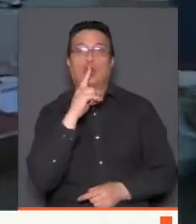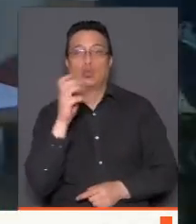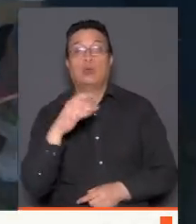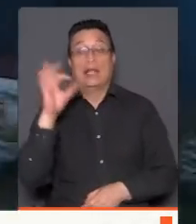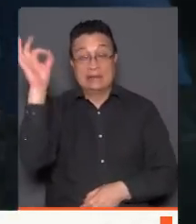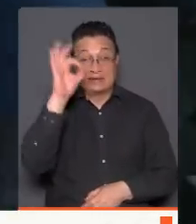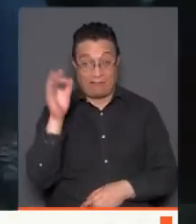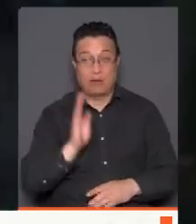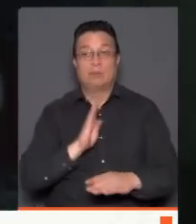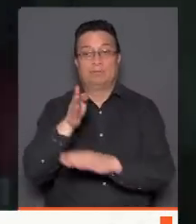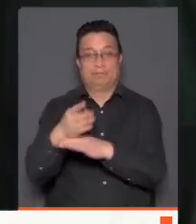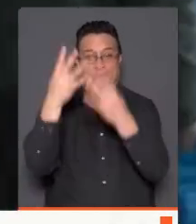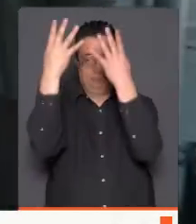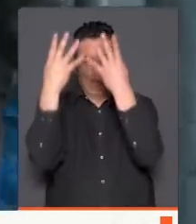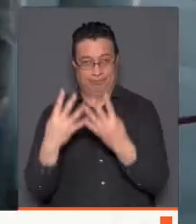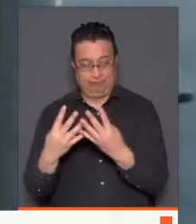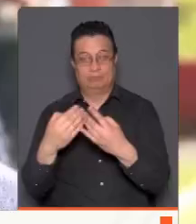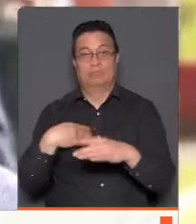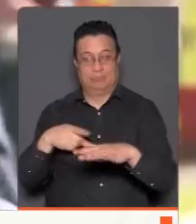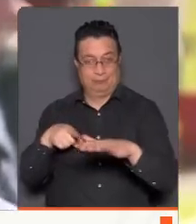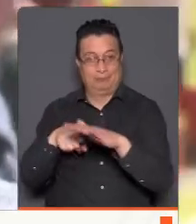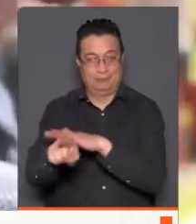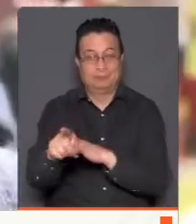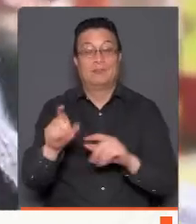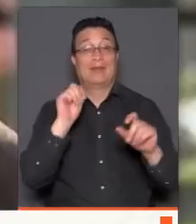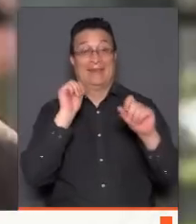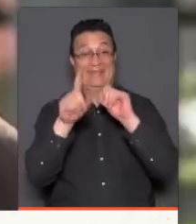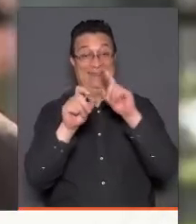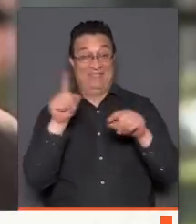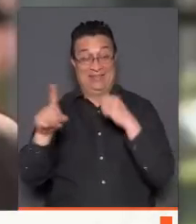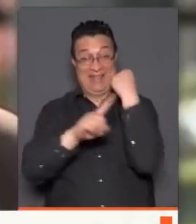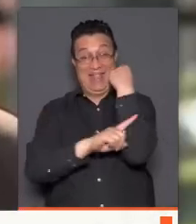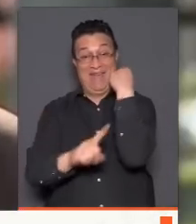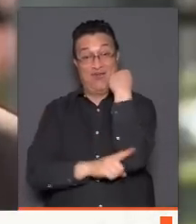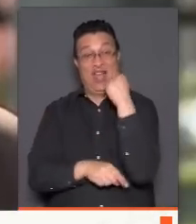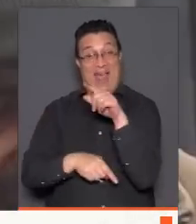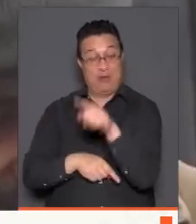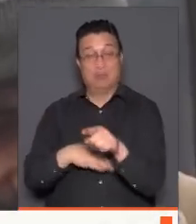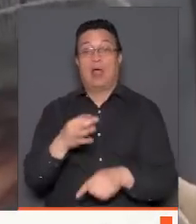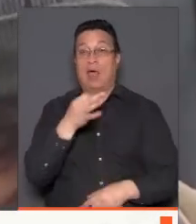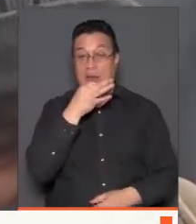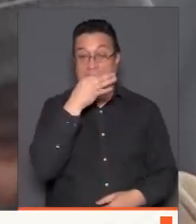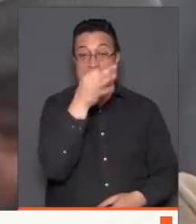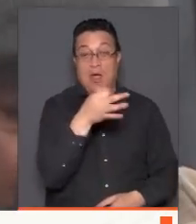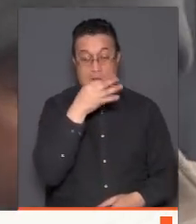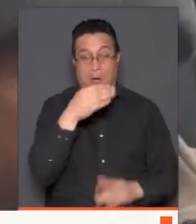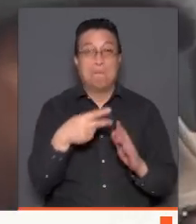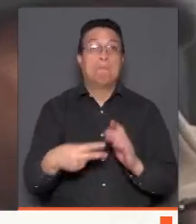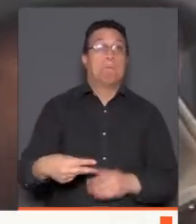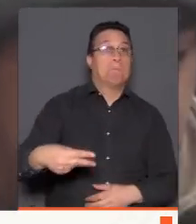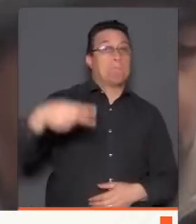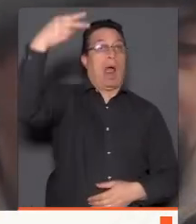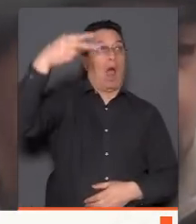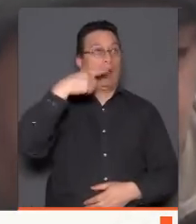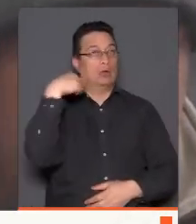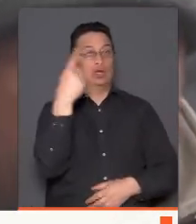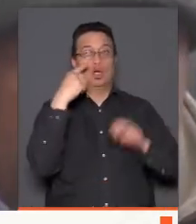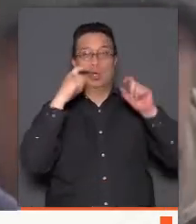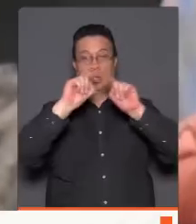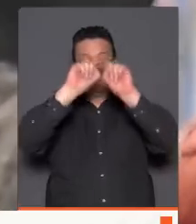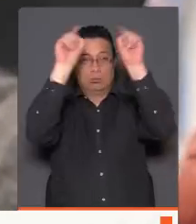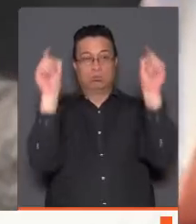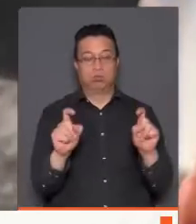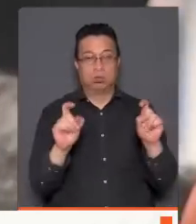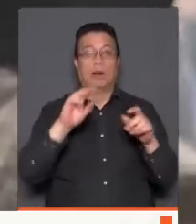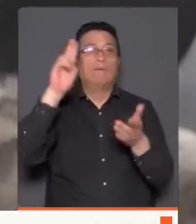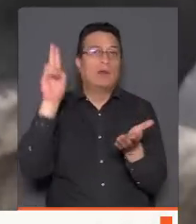cárcel donde cumple prisión preventiva que la defensa de héctor llaitul lanzó declaraciones que incrementaron las interrogantes sobre si existieron